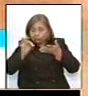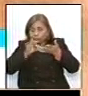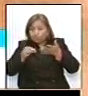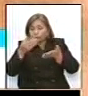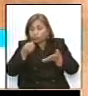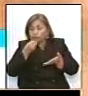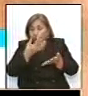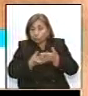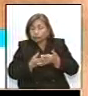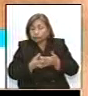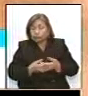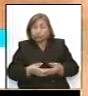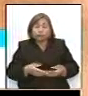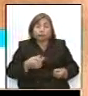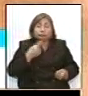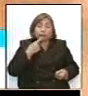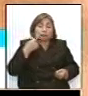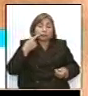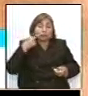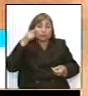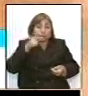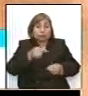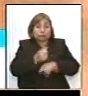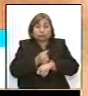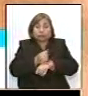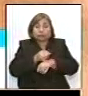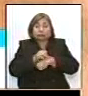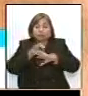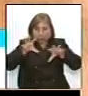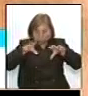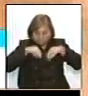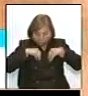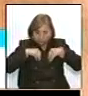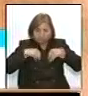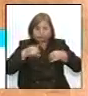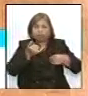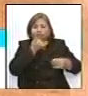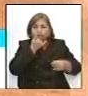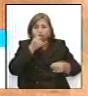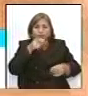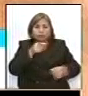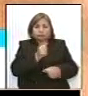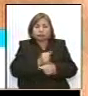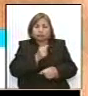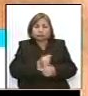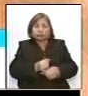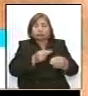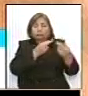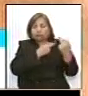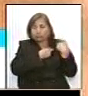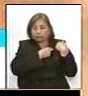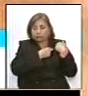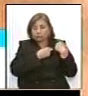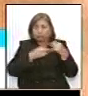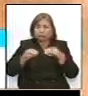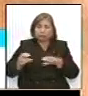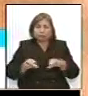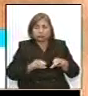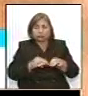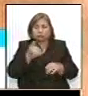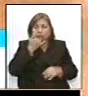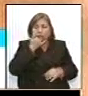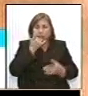y cito textualmente, el referido asesor ha reconocido su negligencia laboral y responsabilidad por los hechos